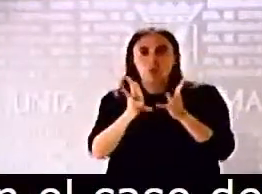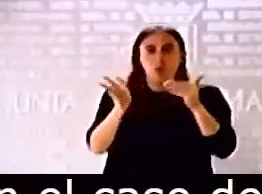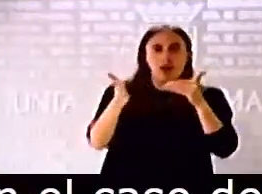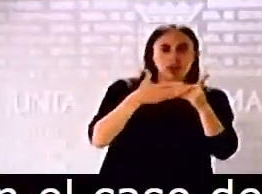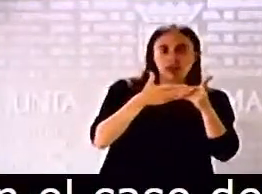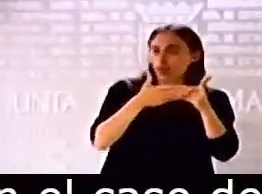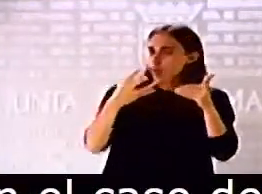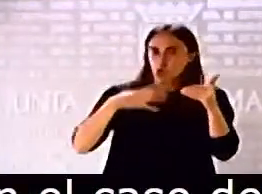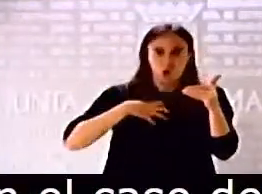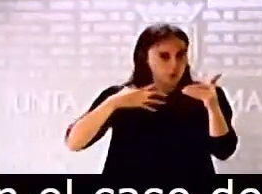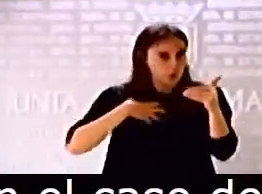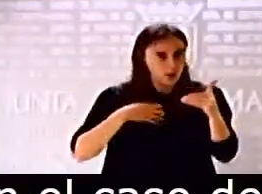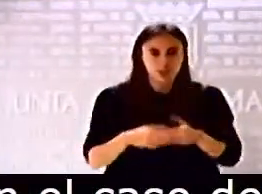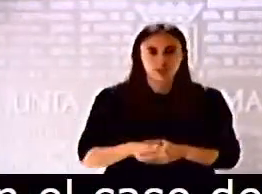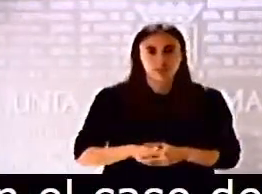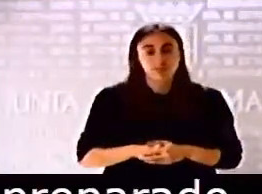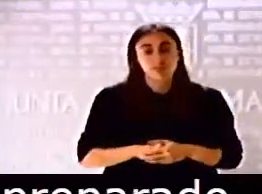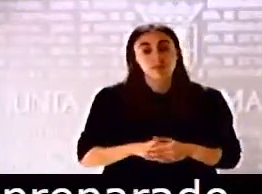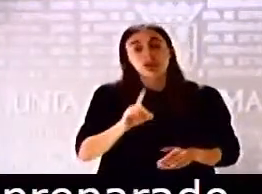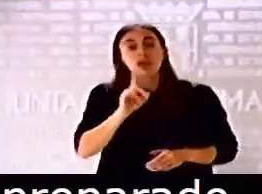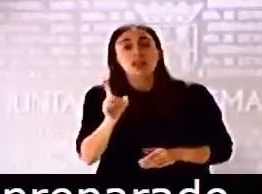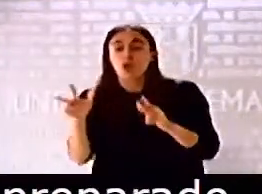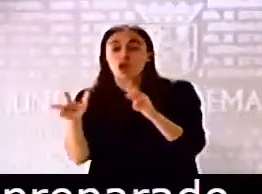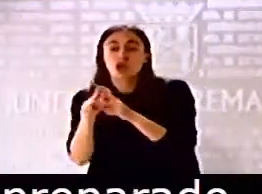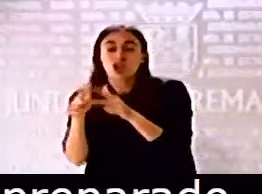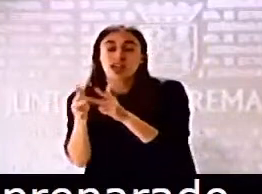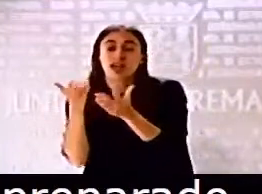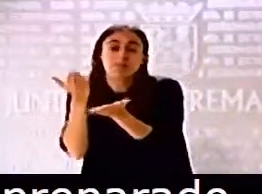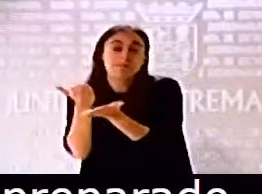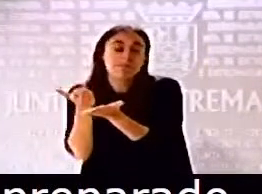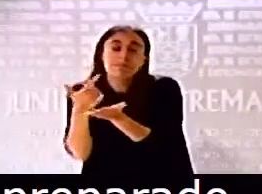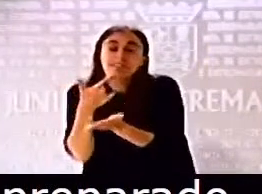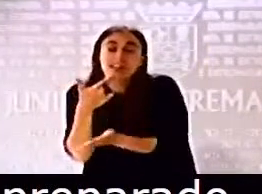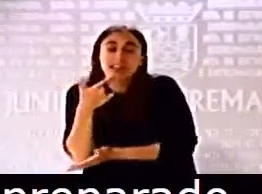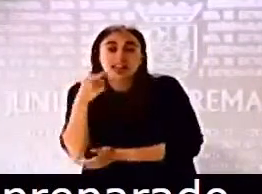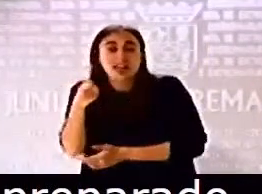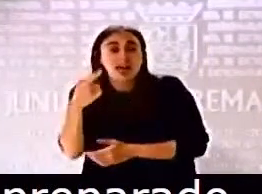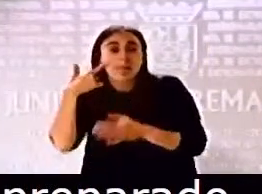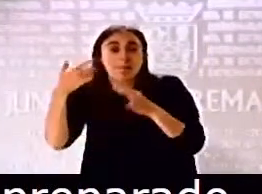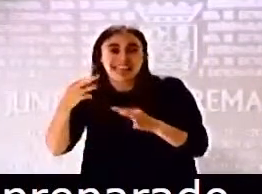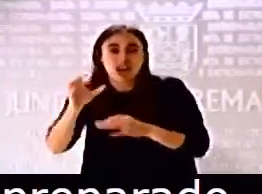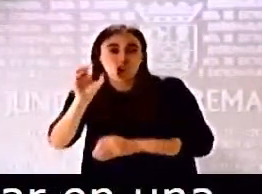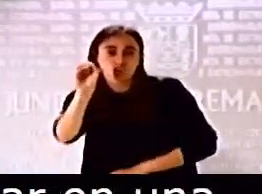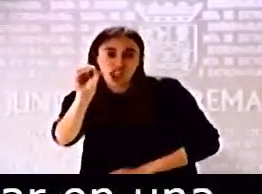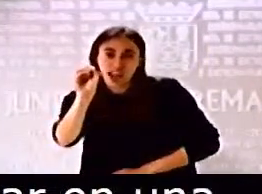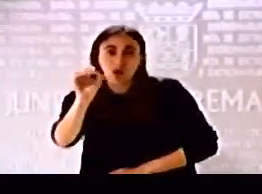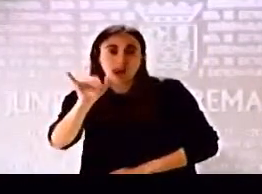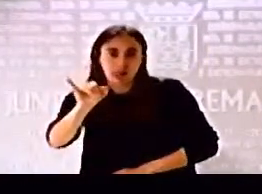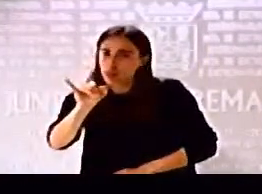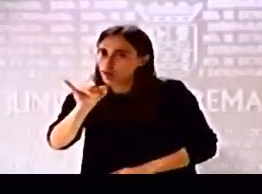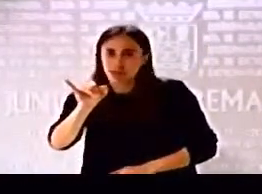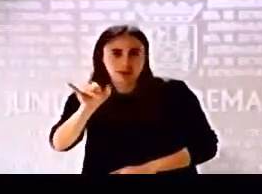Tampoco es posible decirle a la sociedad que tiene riesgo cero, porque el riesgo cero no existe.